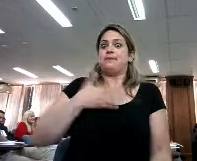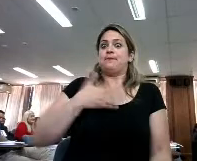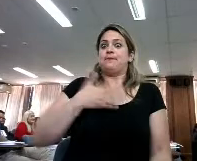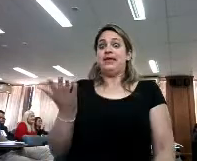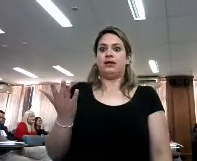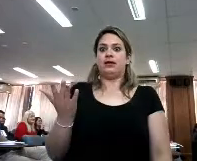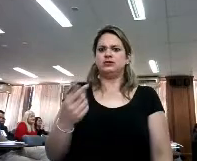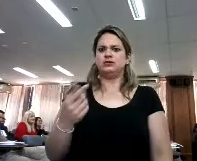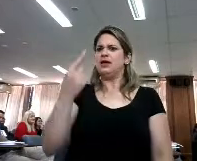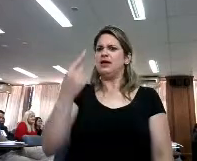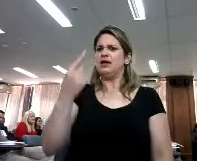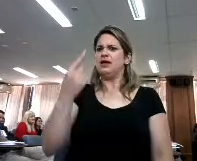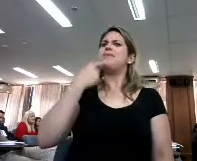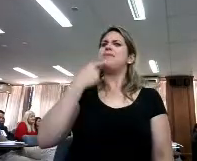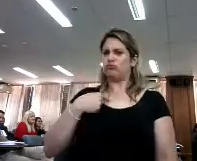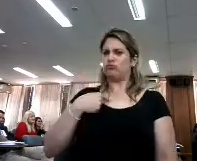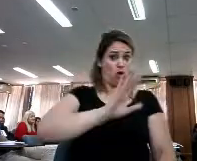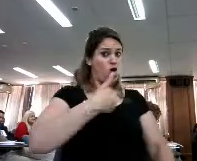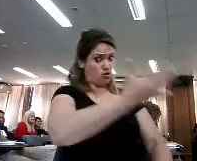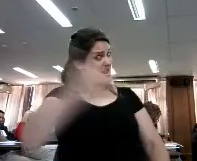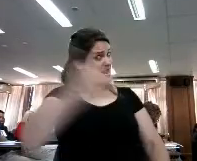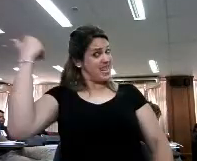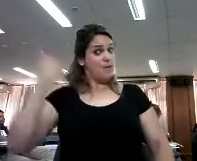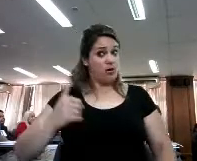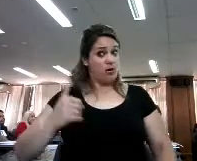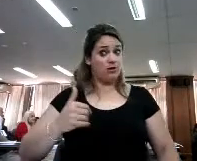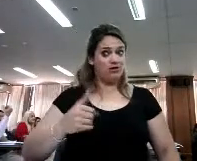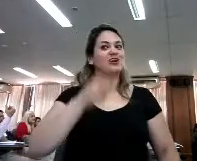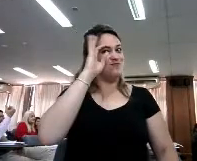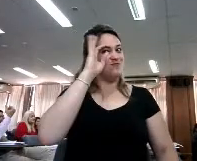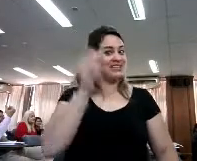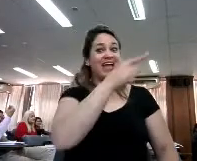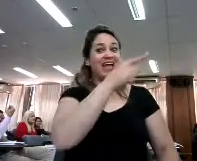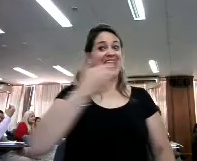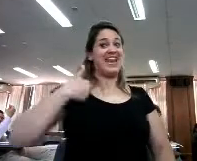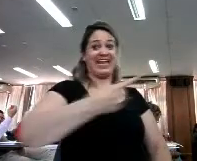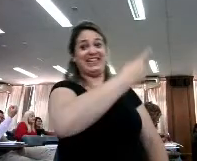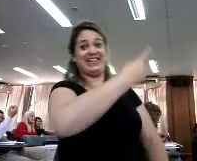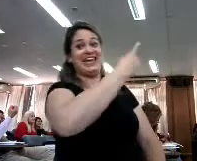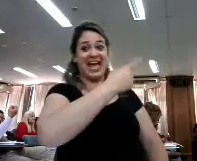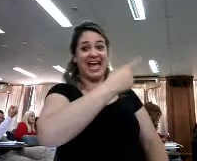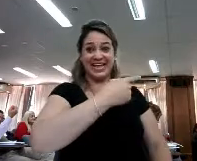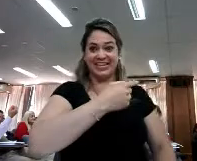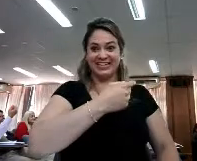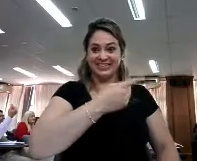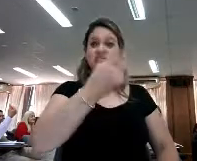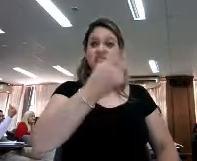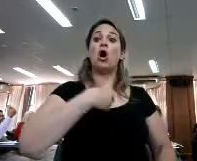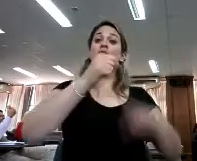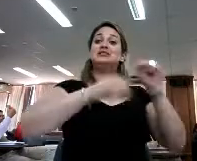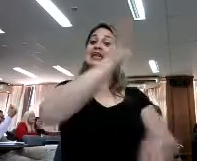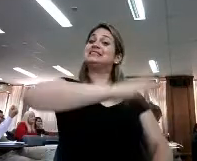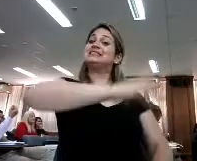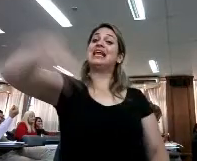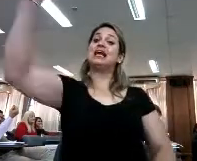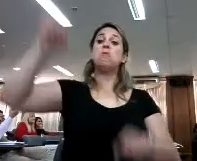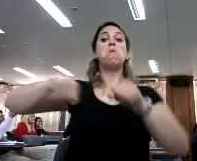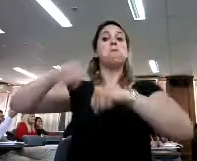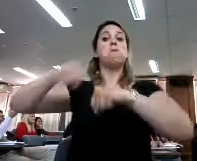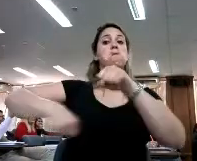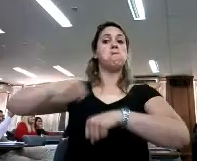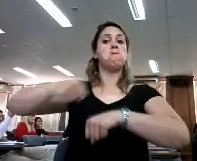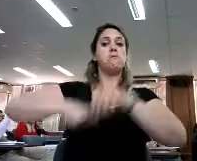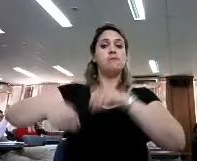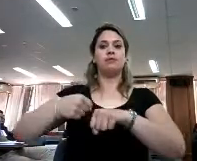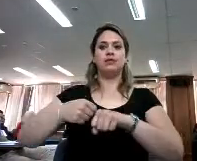Pida mi autorización. No, no, yo me la llevo. Es más, como sabía que ella iba a estar allá, acá, yo fui, se la saqué y la empecé a utilizar y la